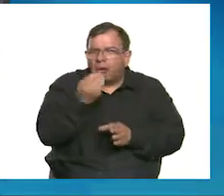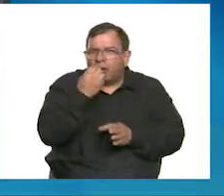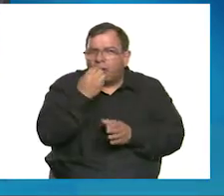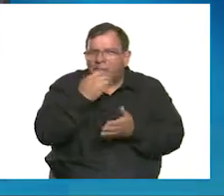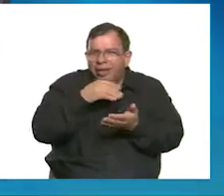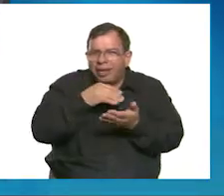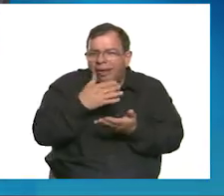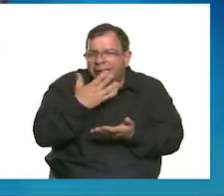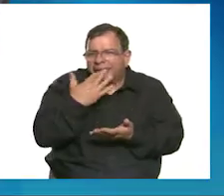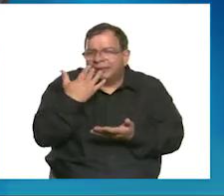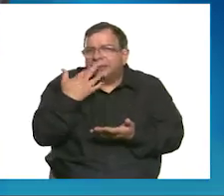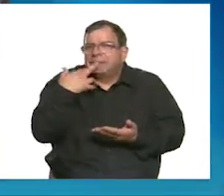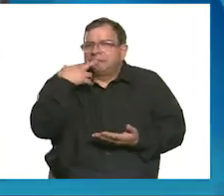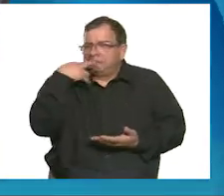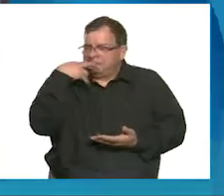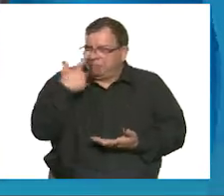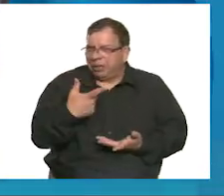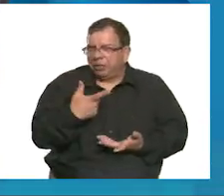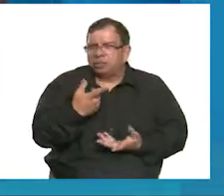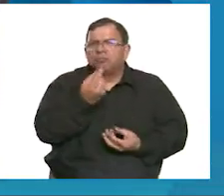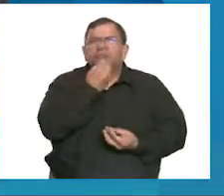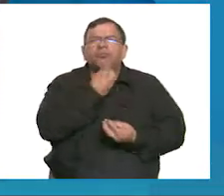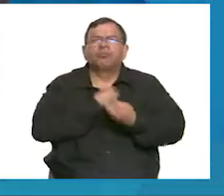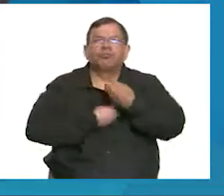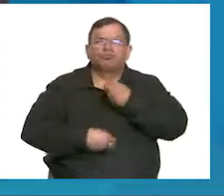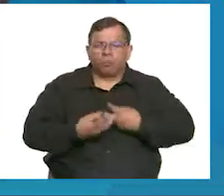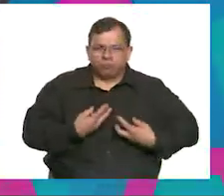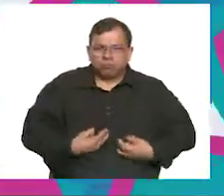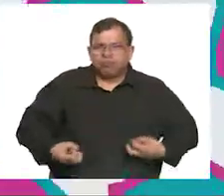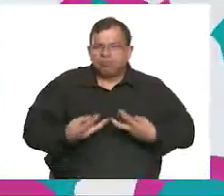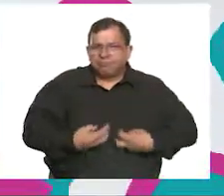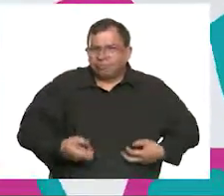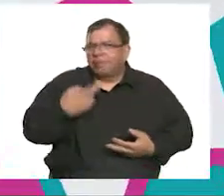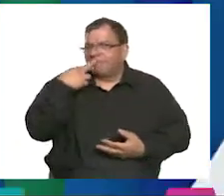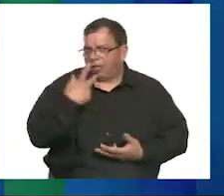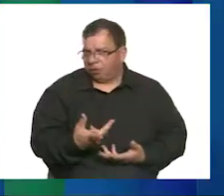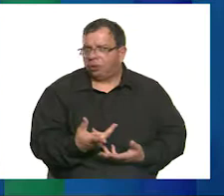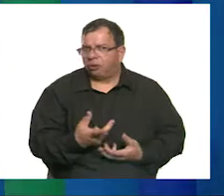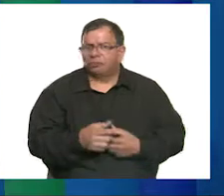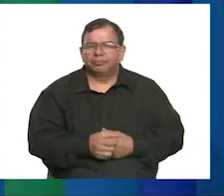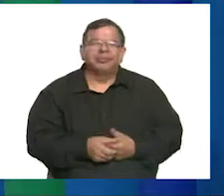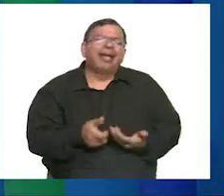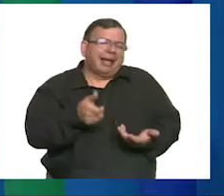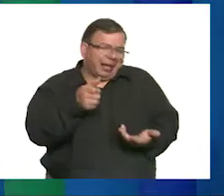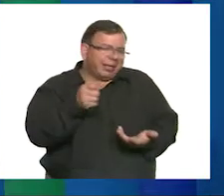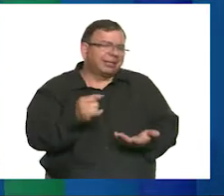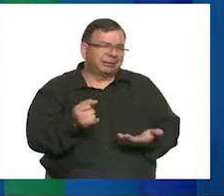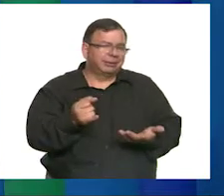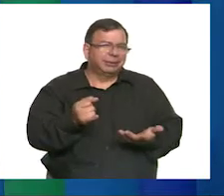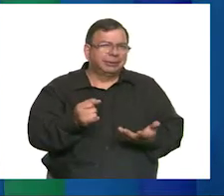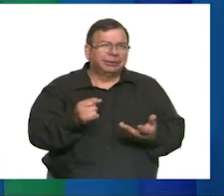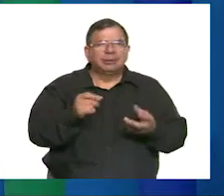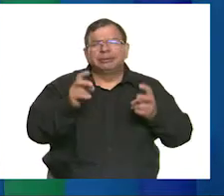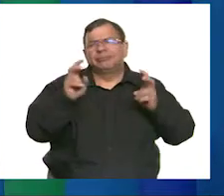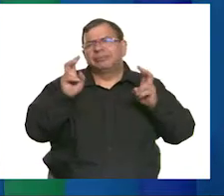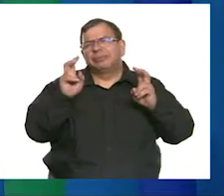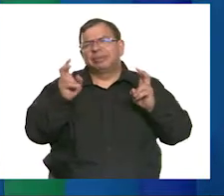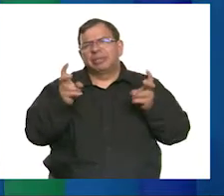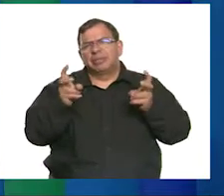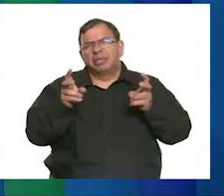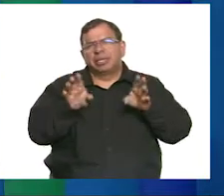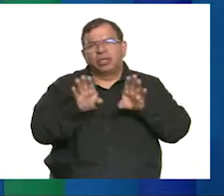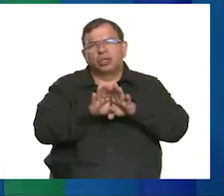a los alimentos y pudieron digerir y absorber mejor sus nutrimentos. Así es. Este tema fue, sobre todo,